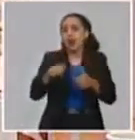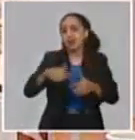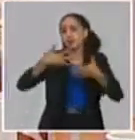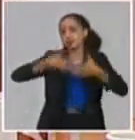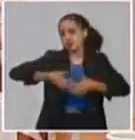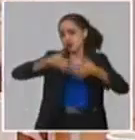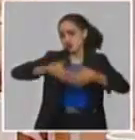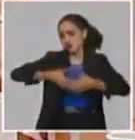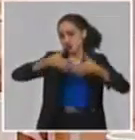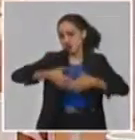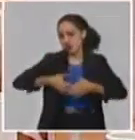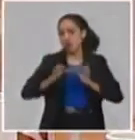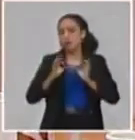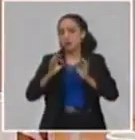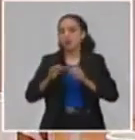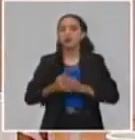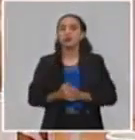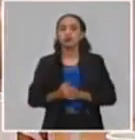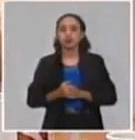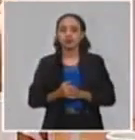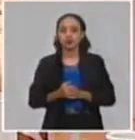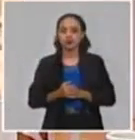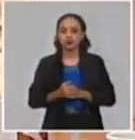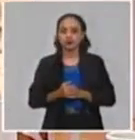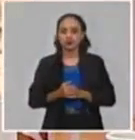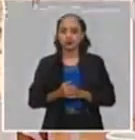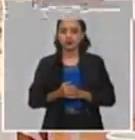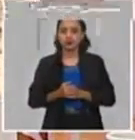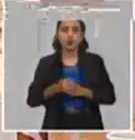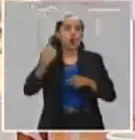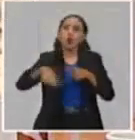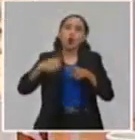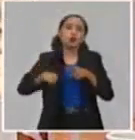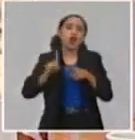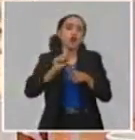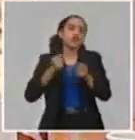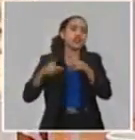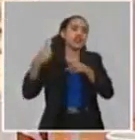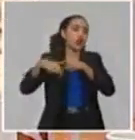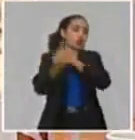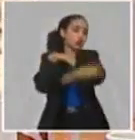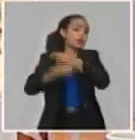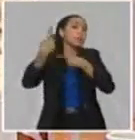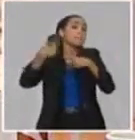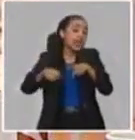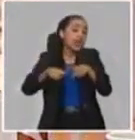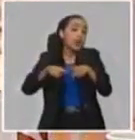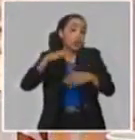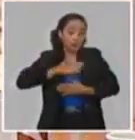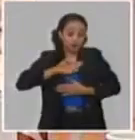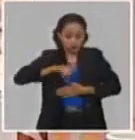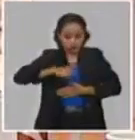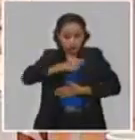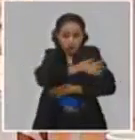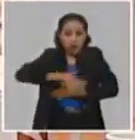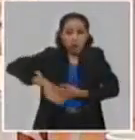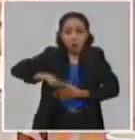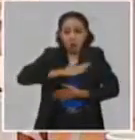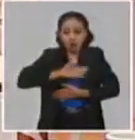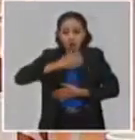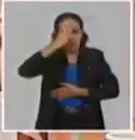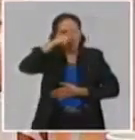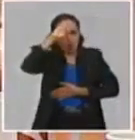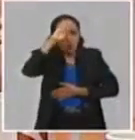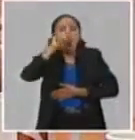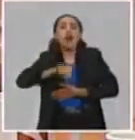producciones que se exportan o que no se exportan, pero que son necesarias y que son importantes para el país. Todo